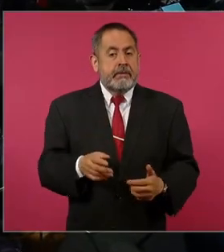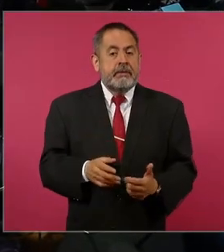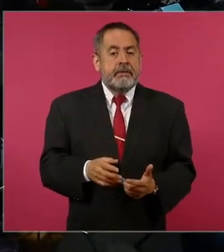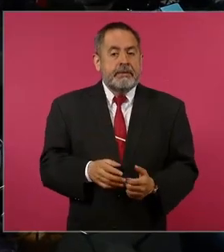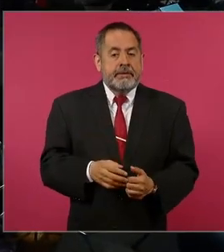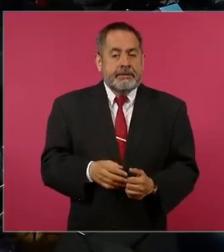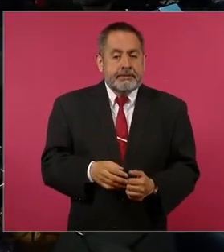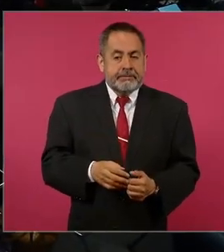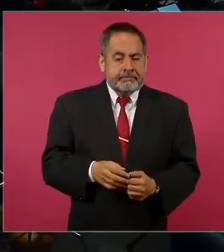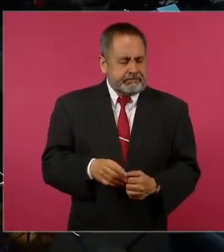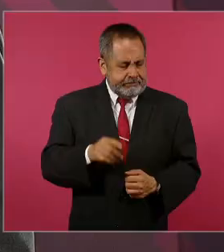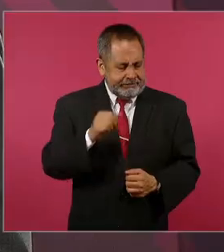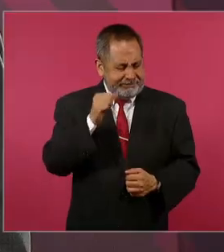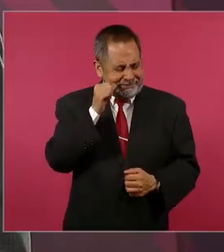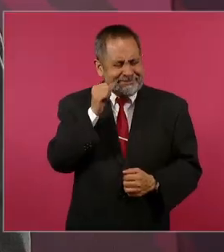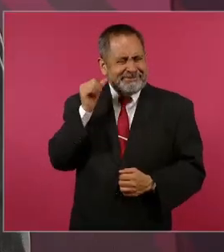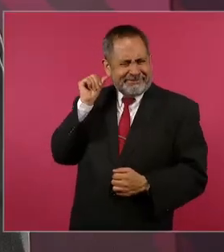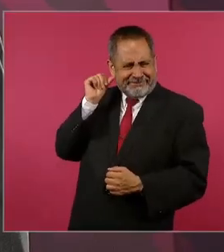todavía hasta anoche